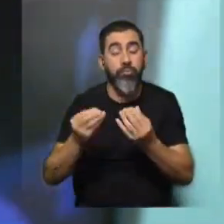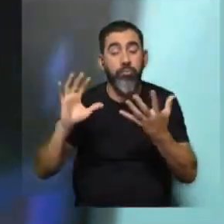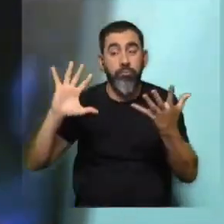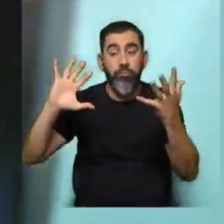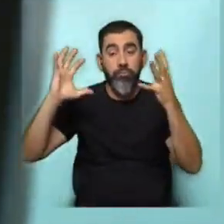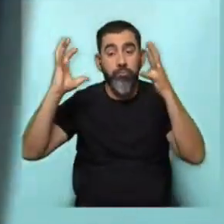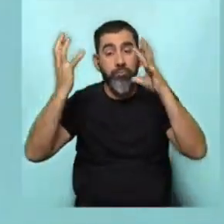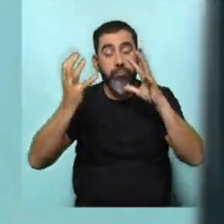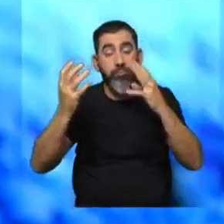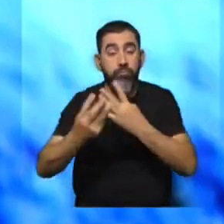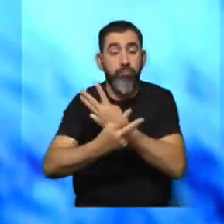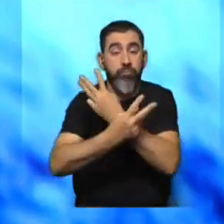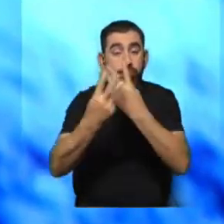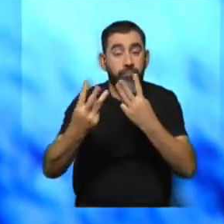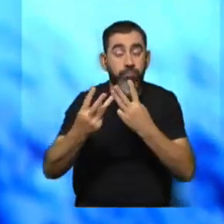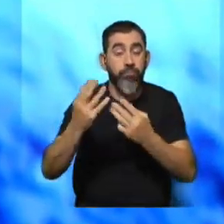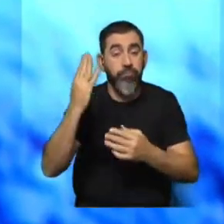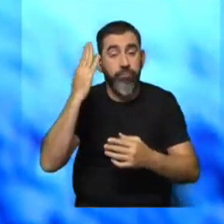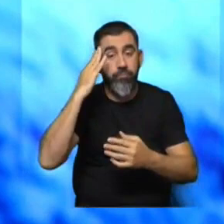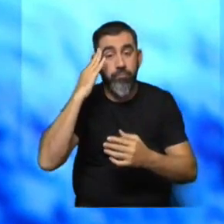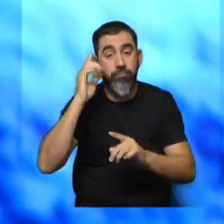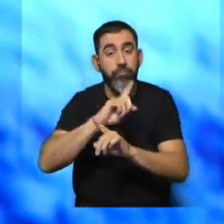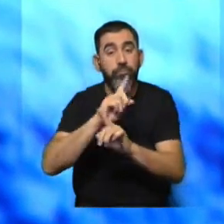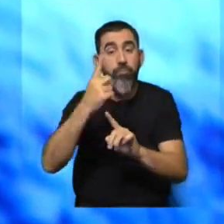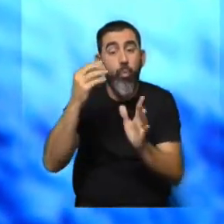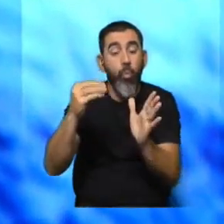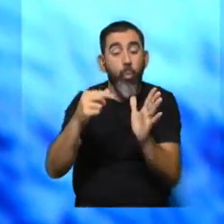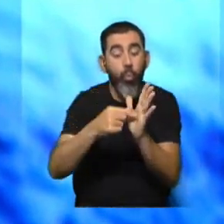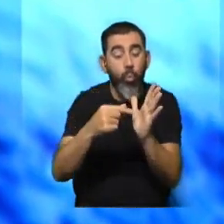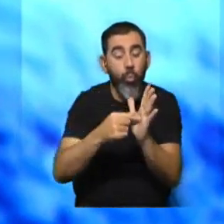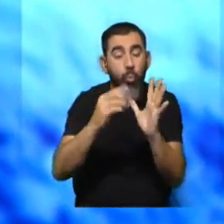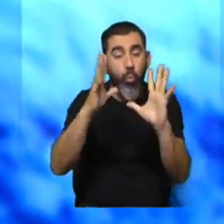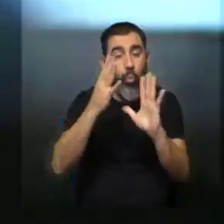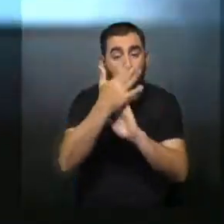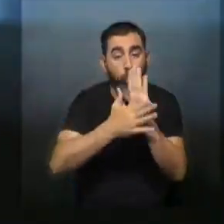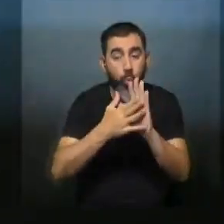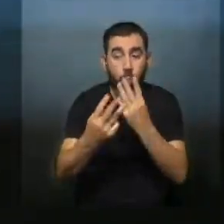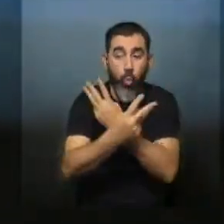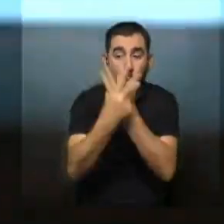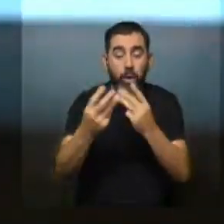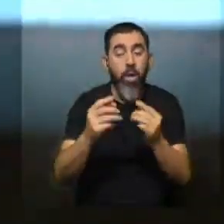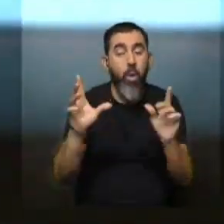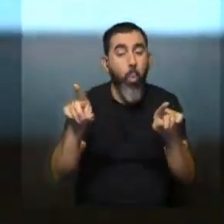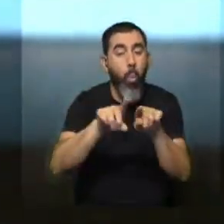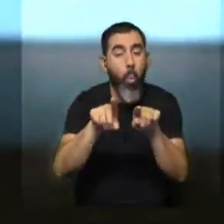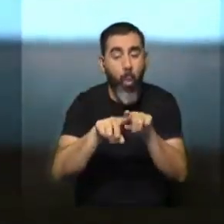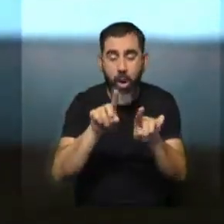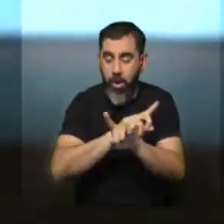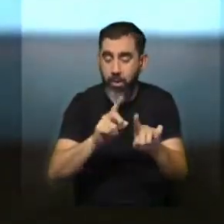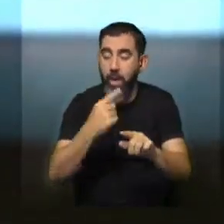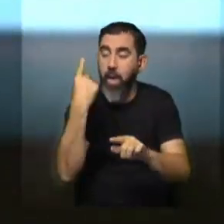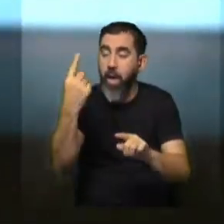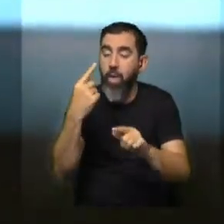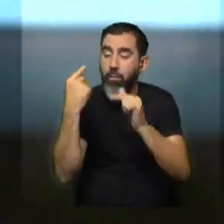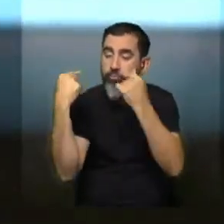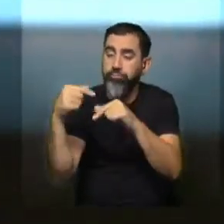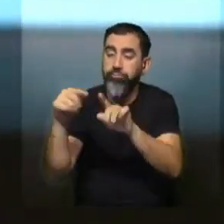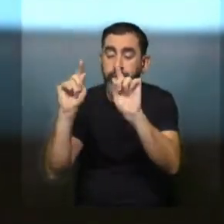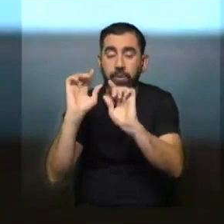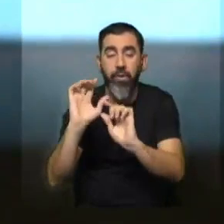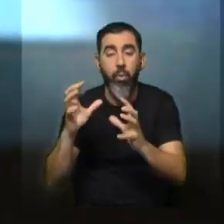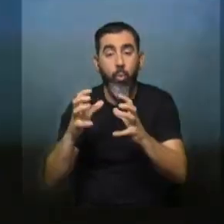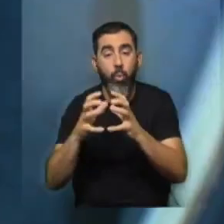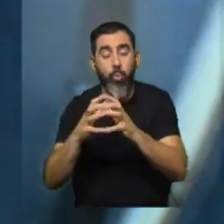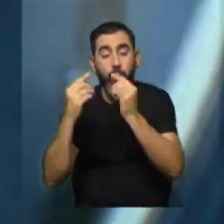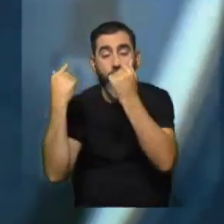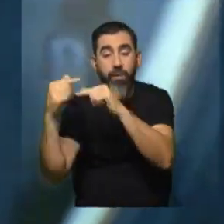¿no?, generar un pronóstico del clima no es en un lugar ni para todo el país, ¿no?, que cada zona debe tener sus equipos para